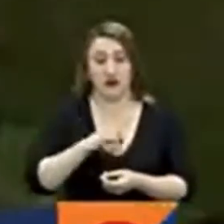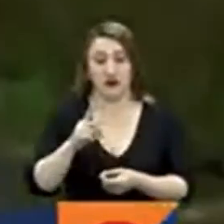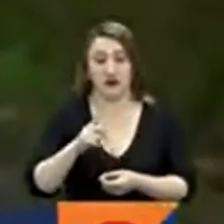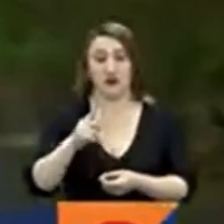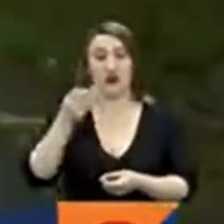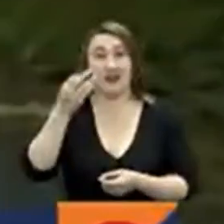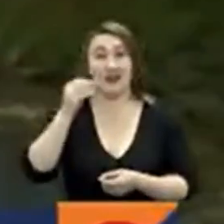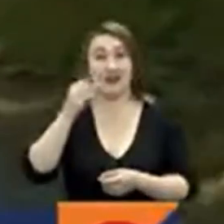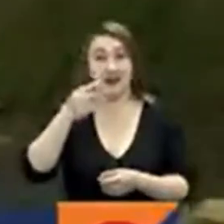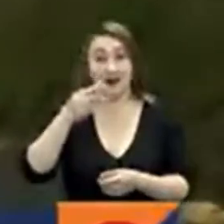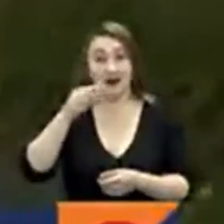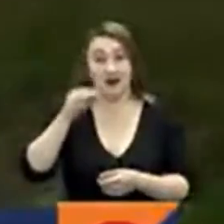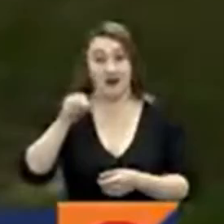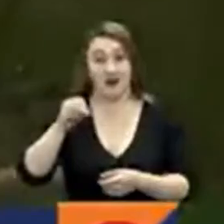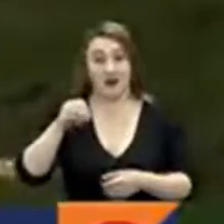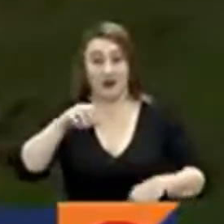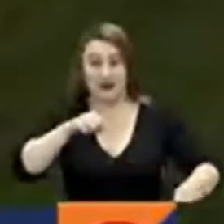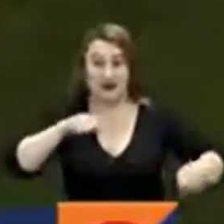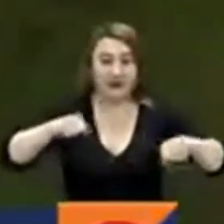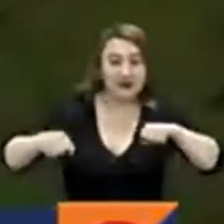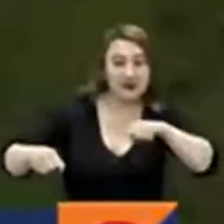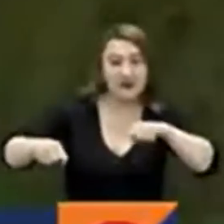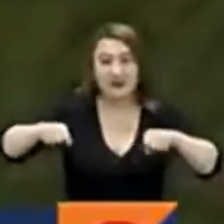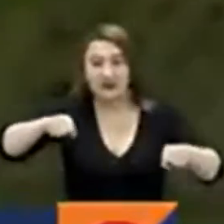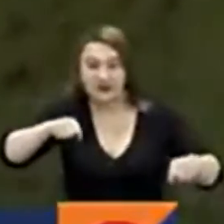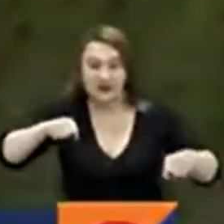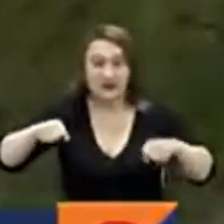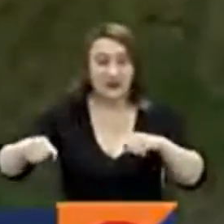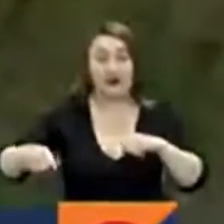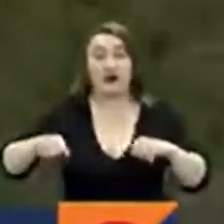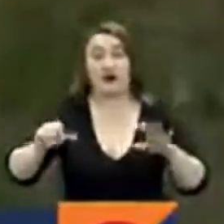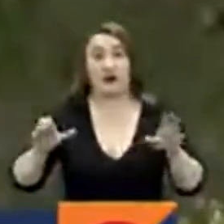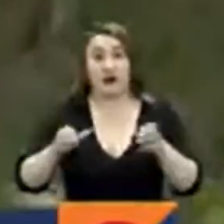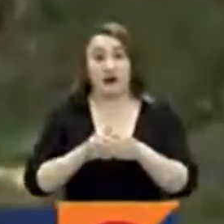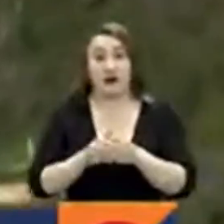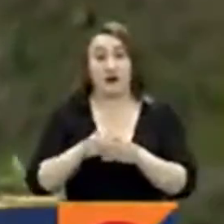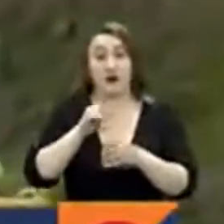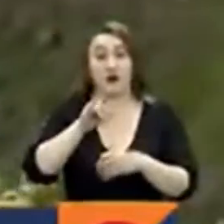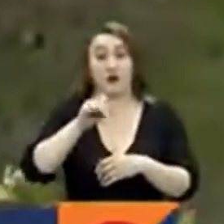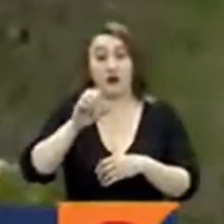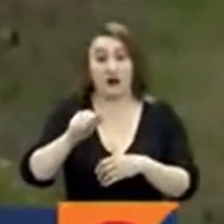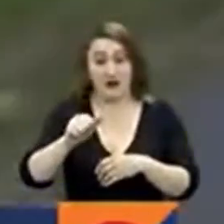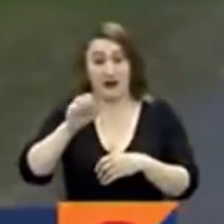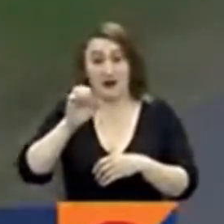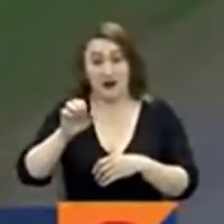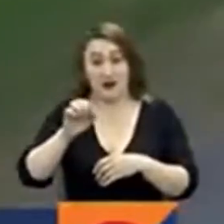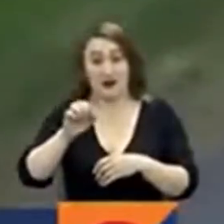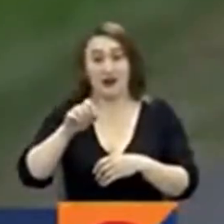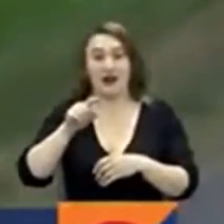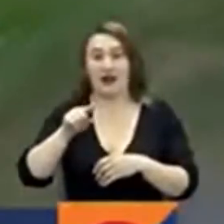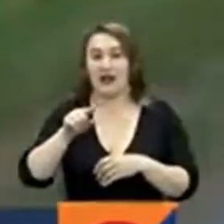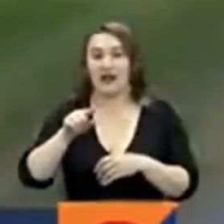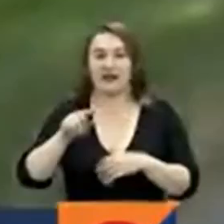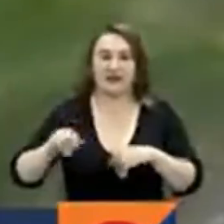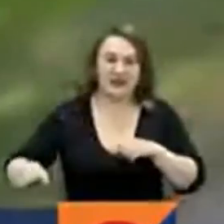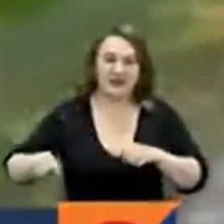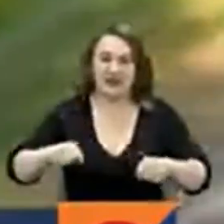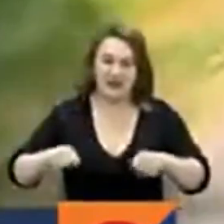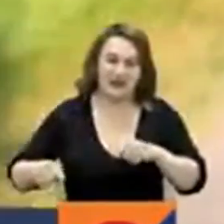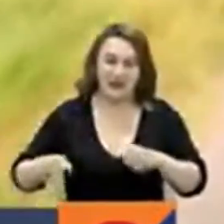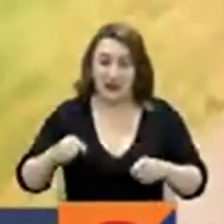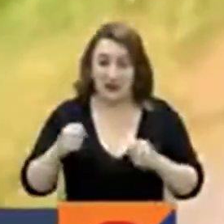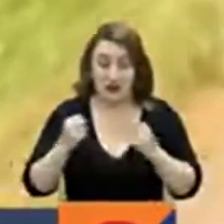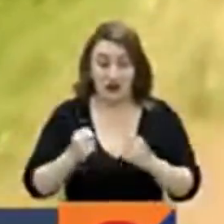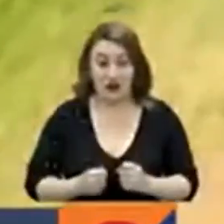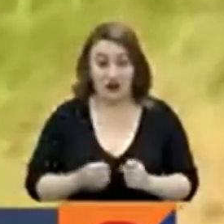30 kilómetros e iniciando el ascenso al Mir de Pigat, el equipo UAE, al que pertenece Pogačar, aceleró el paso y ahí quedó lo